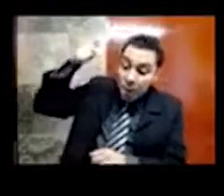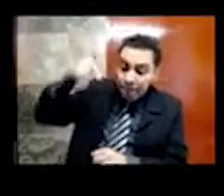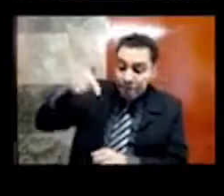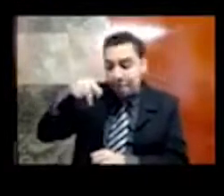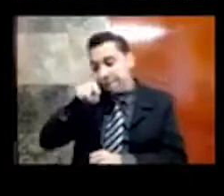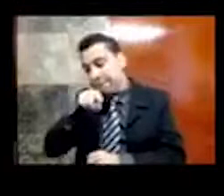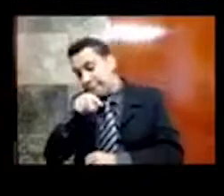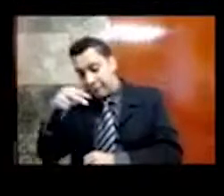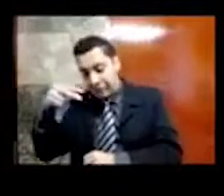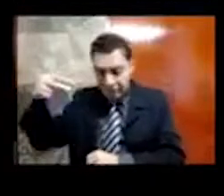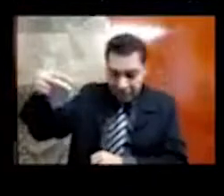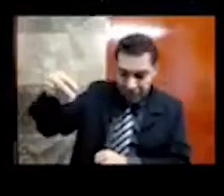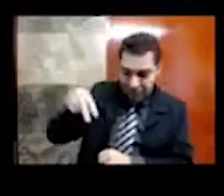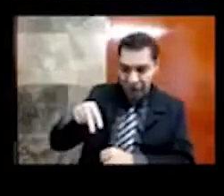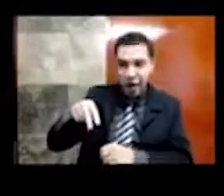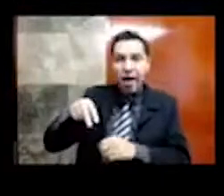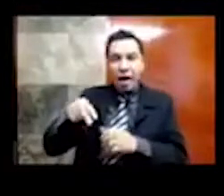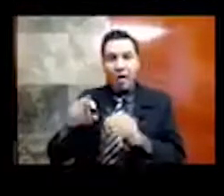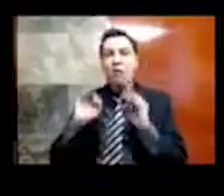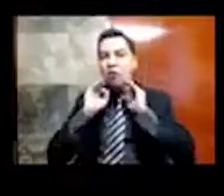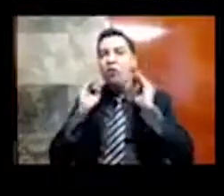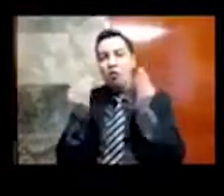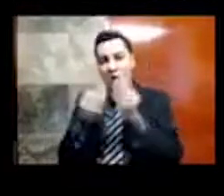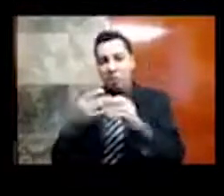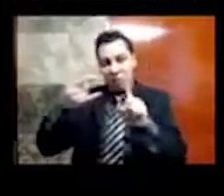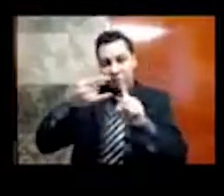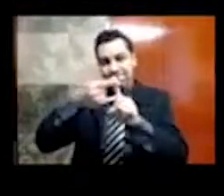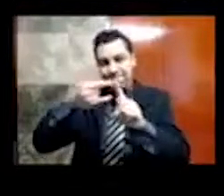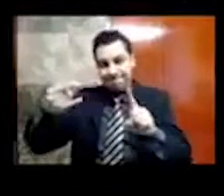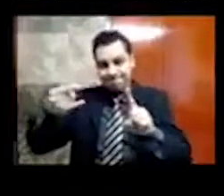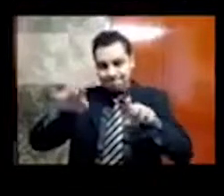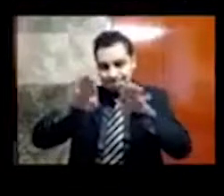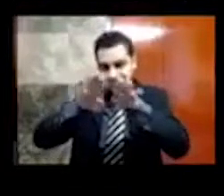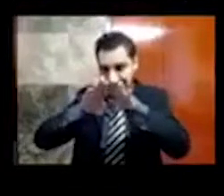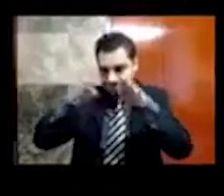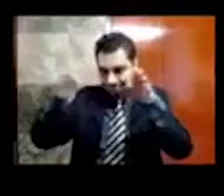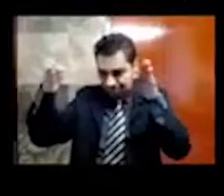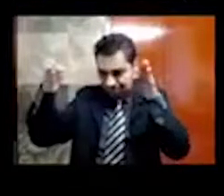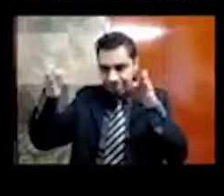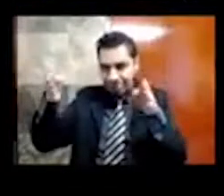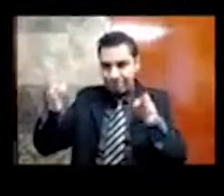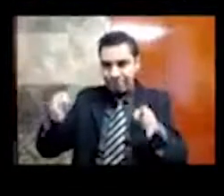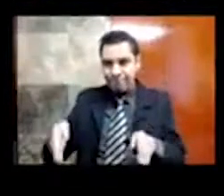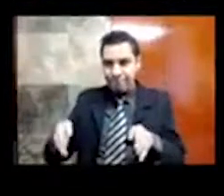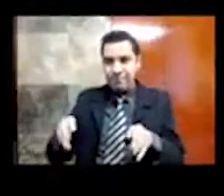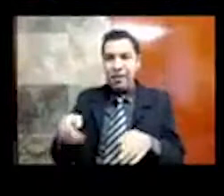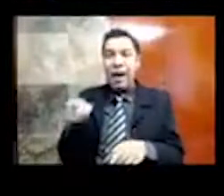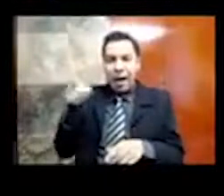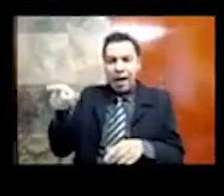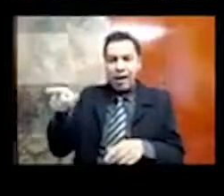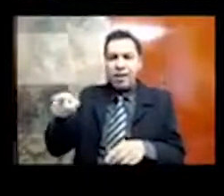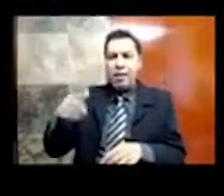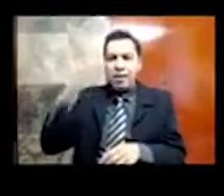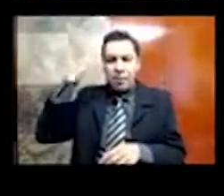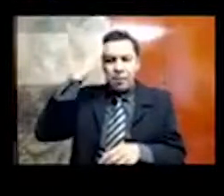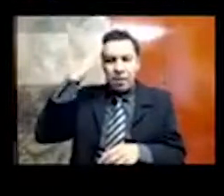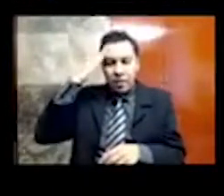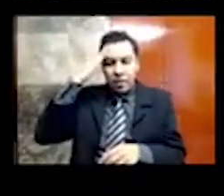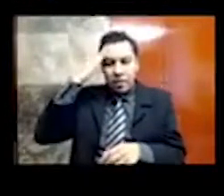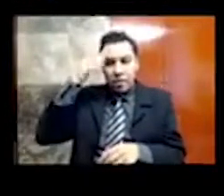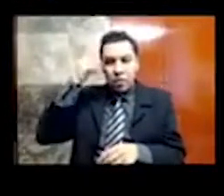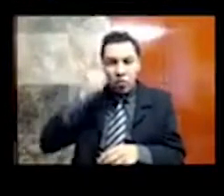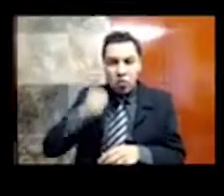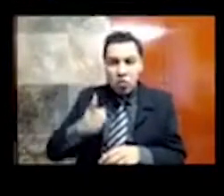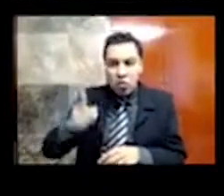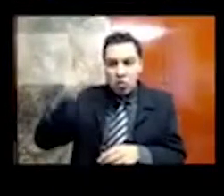arriba, aquí gobernaba el señor de la lluvia, Tlaloc, con el nombre de Chiconahuiquiahuitl, el nueve